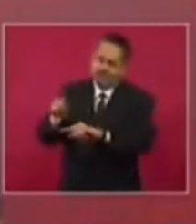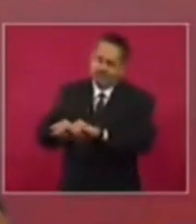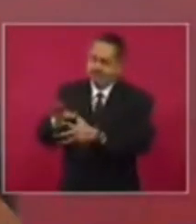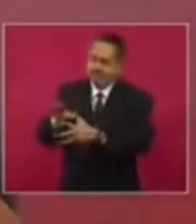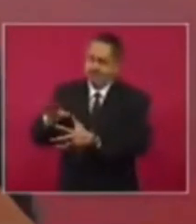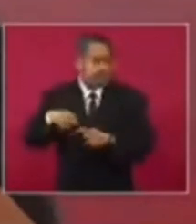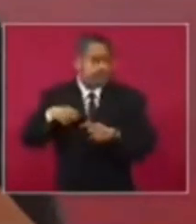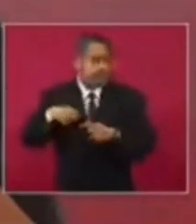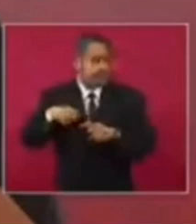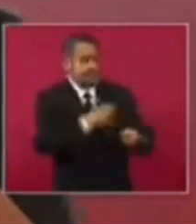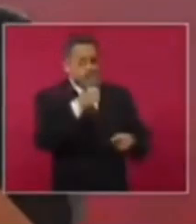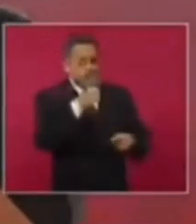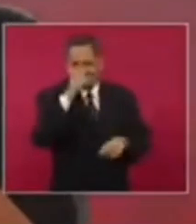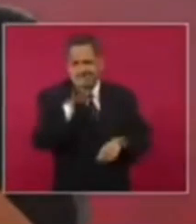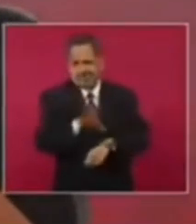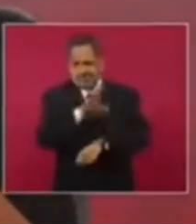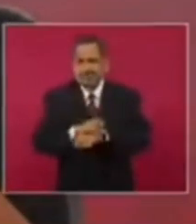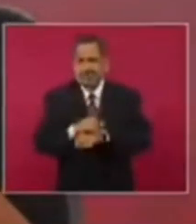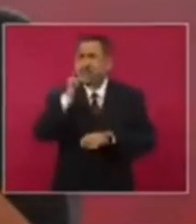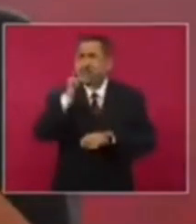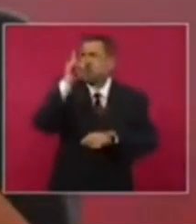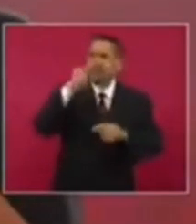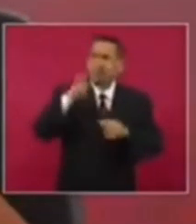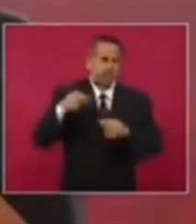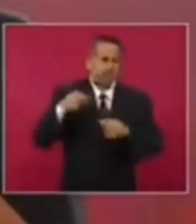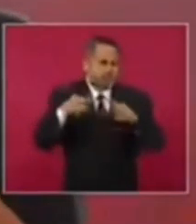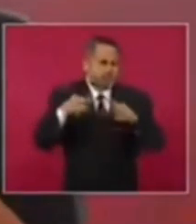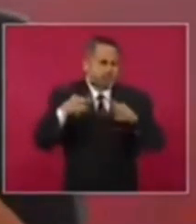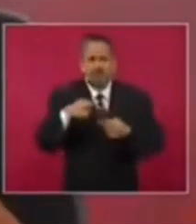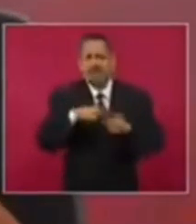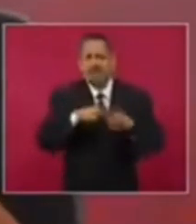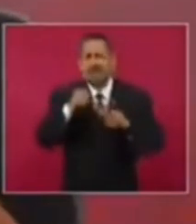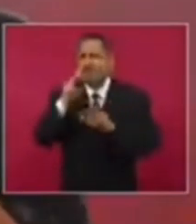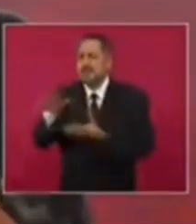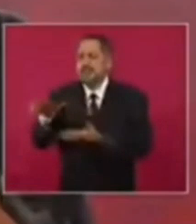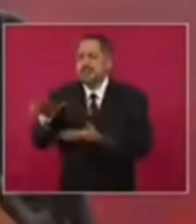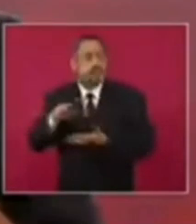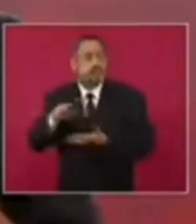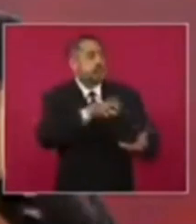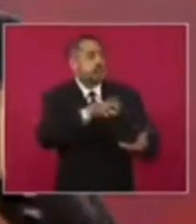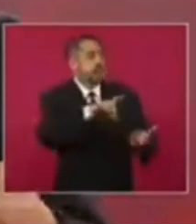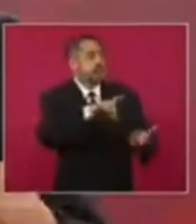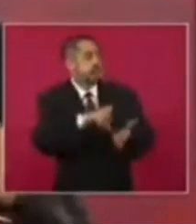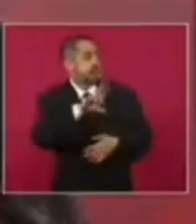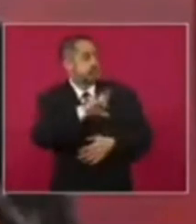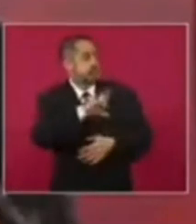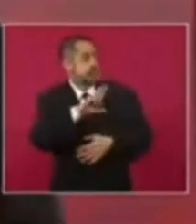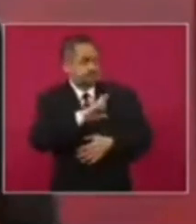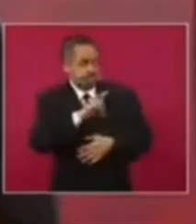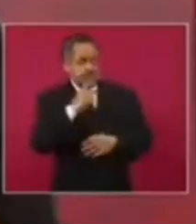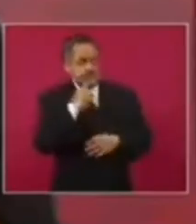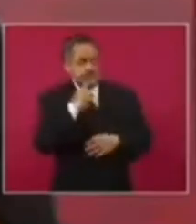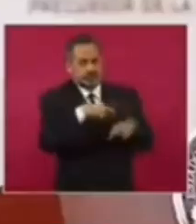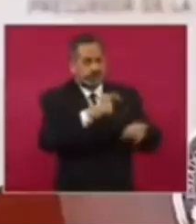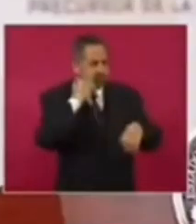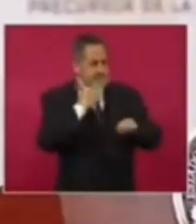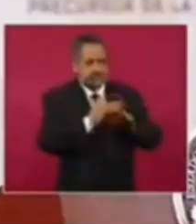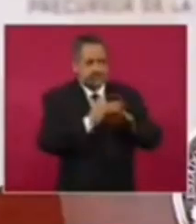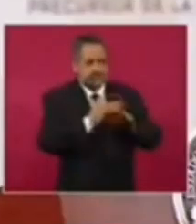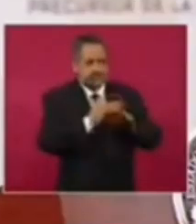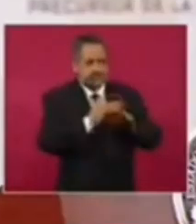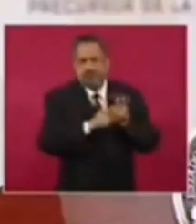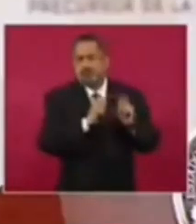de la electricidad y de los hidrocarburos a empresas privadas.